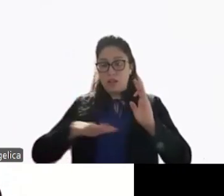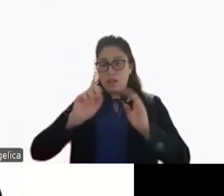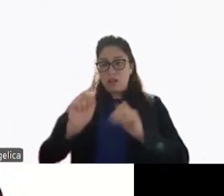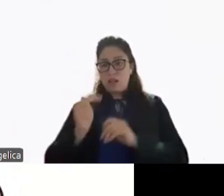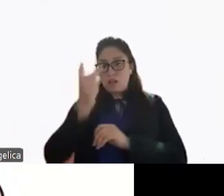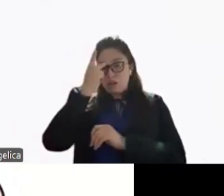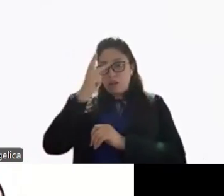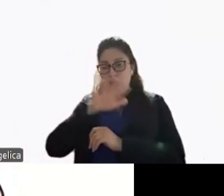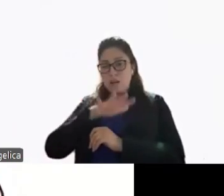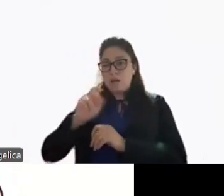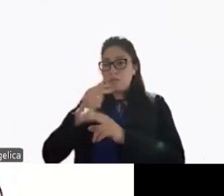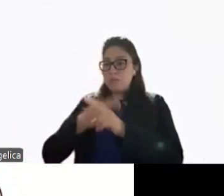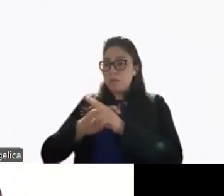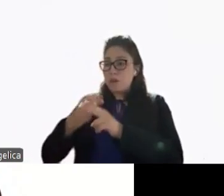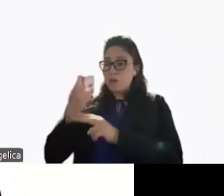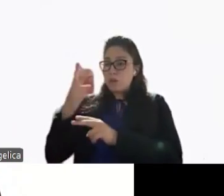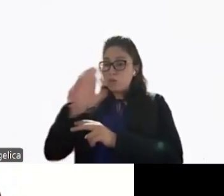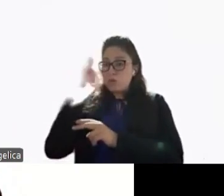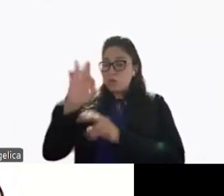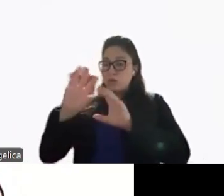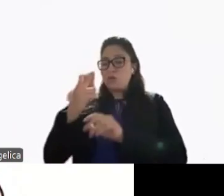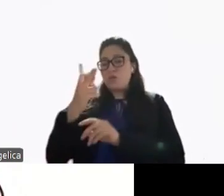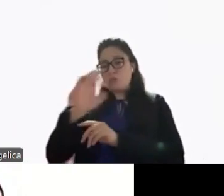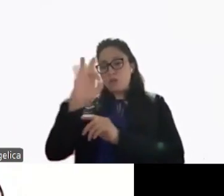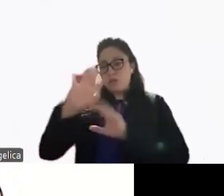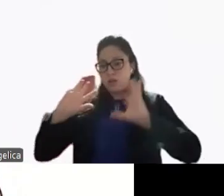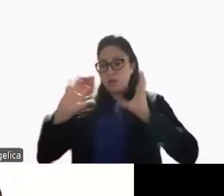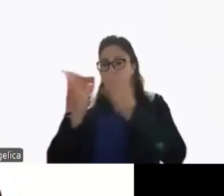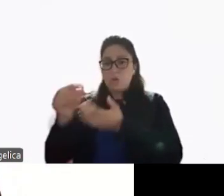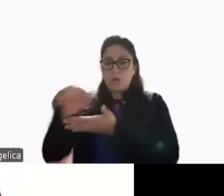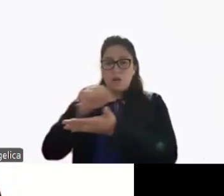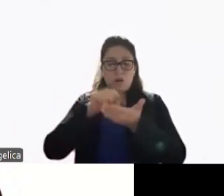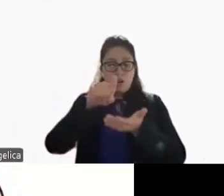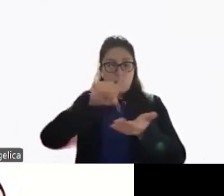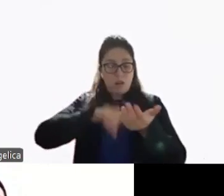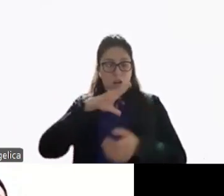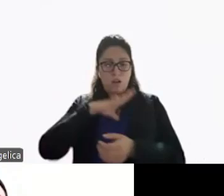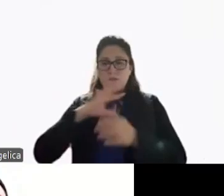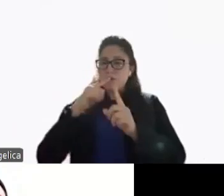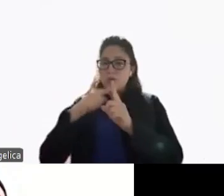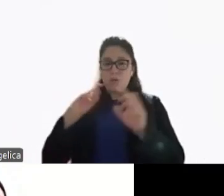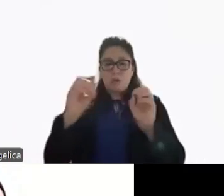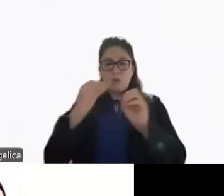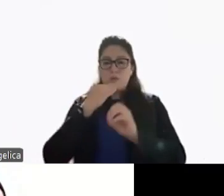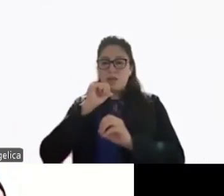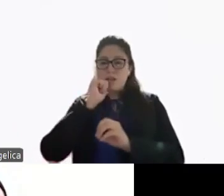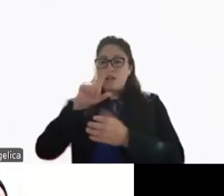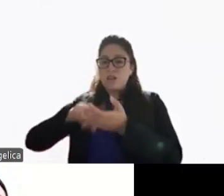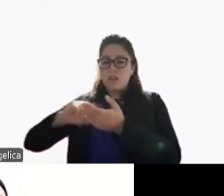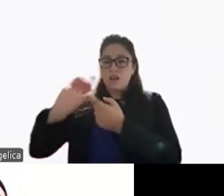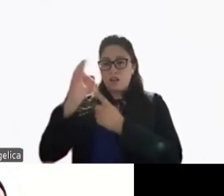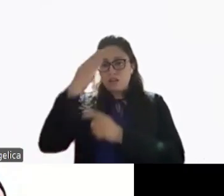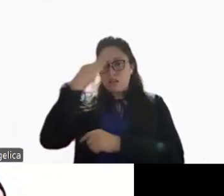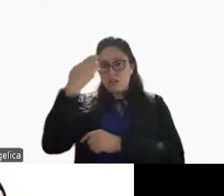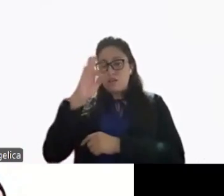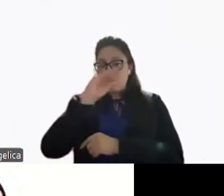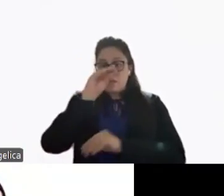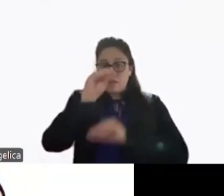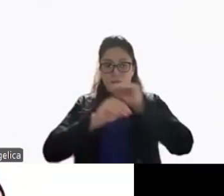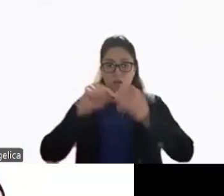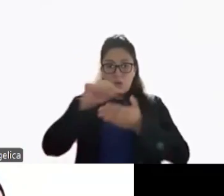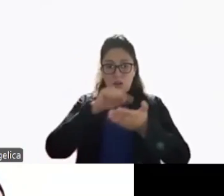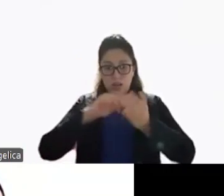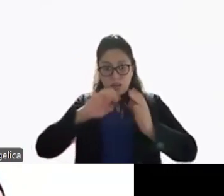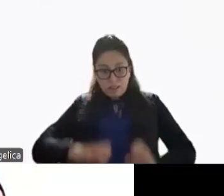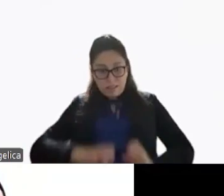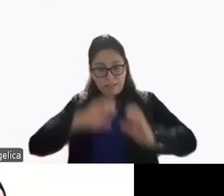el 2% del total de los predios que la integran. Es importante señalar que esta dictaminadora tiene presente que la edificación localizada en